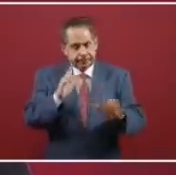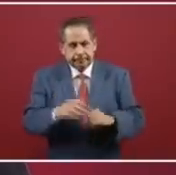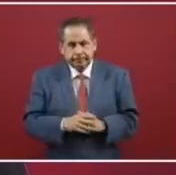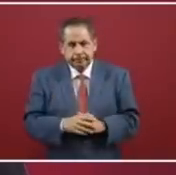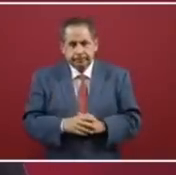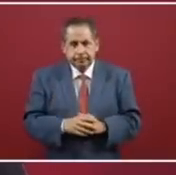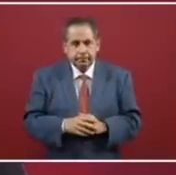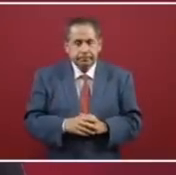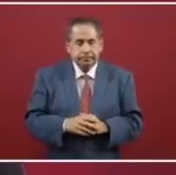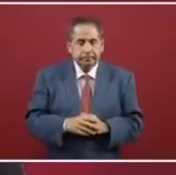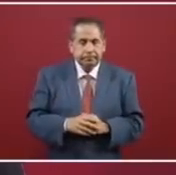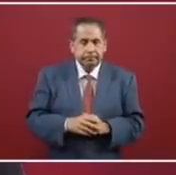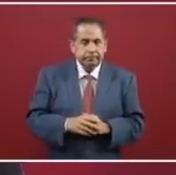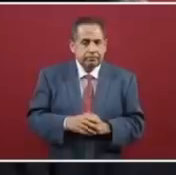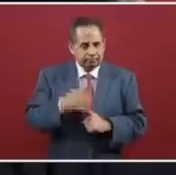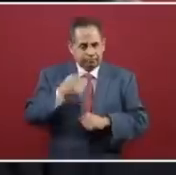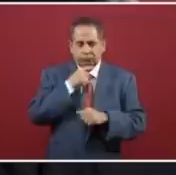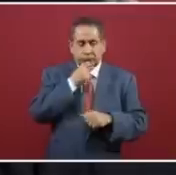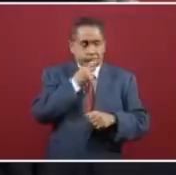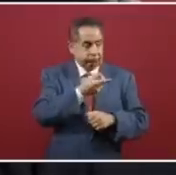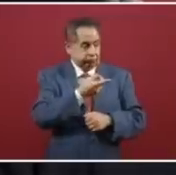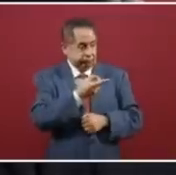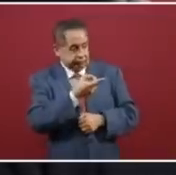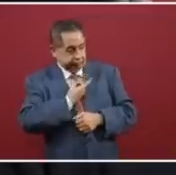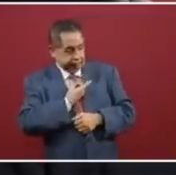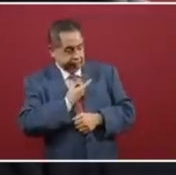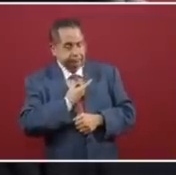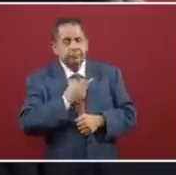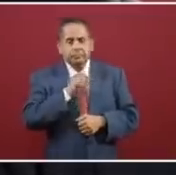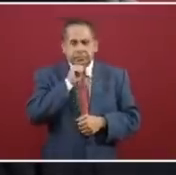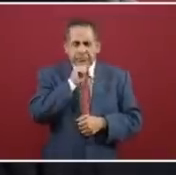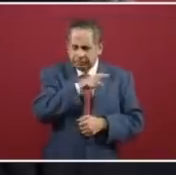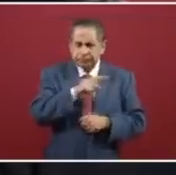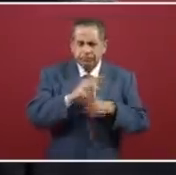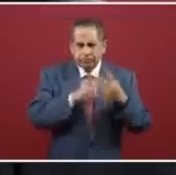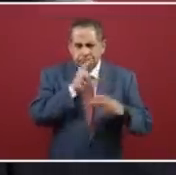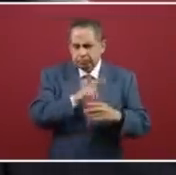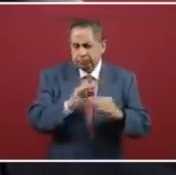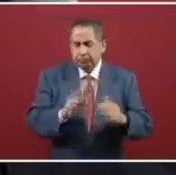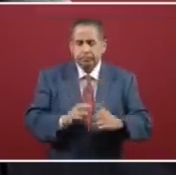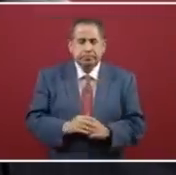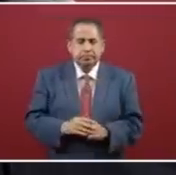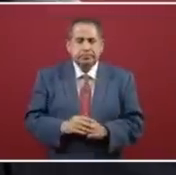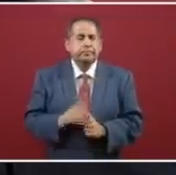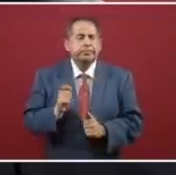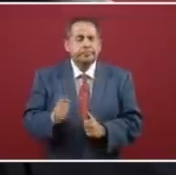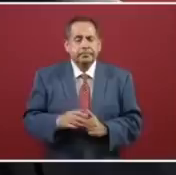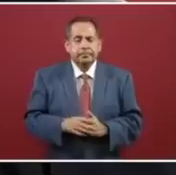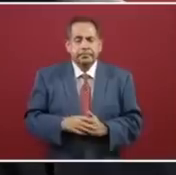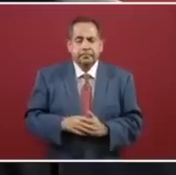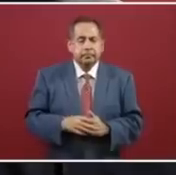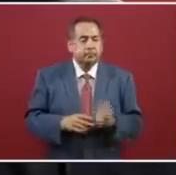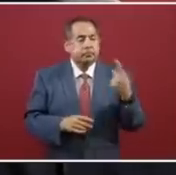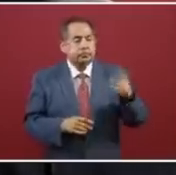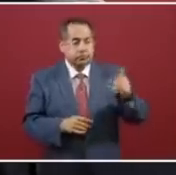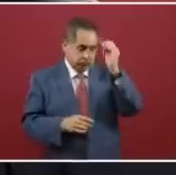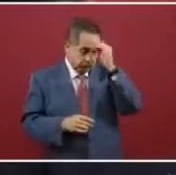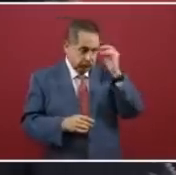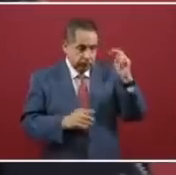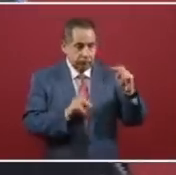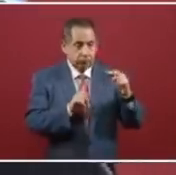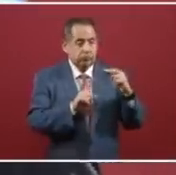nada más este sería un punto de vista